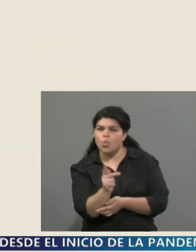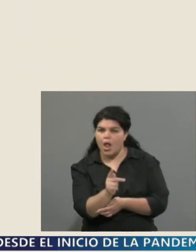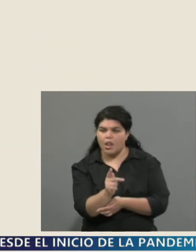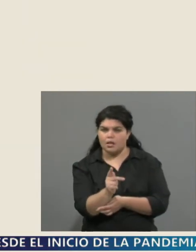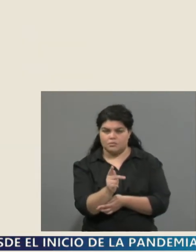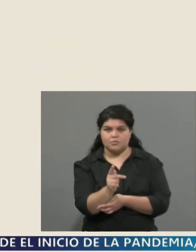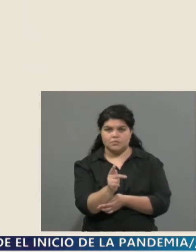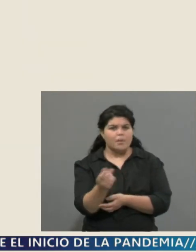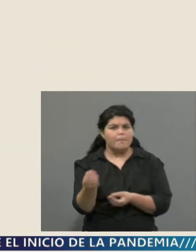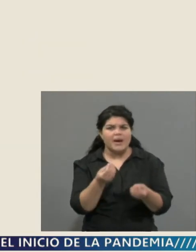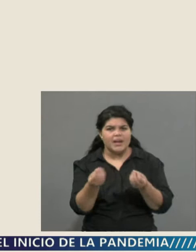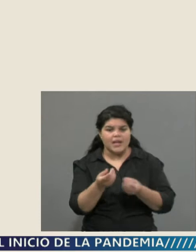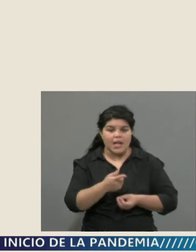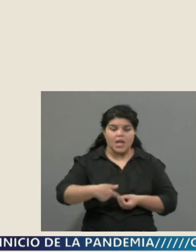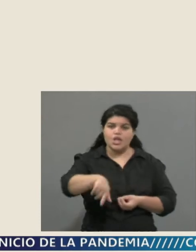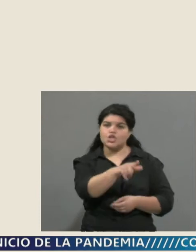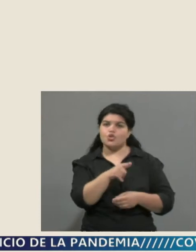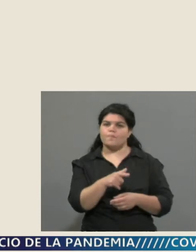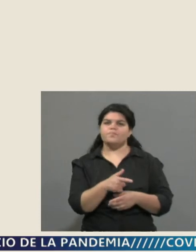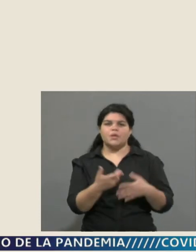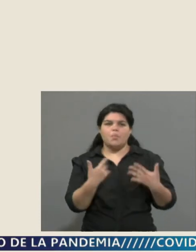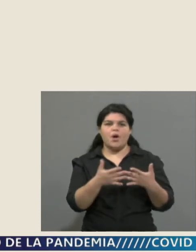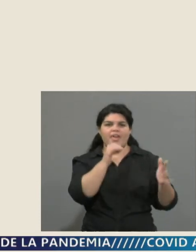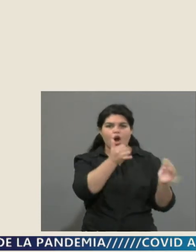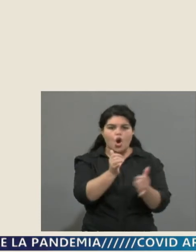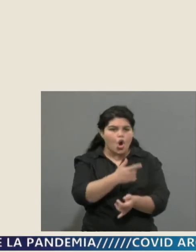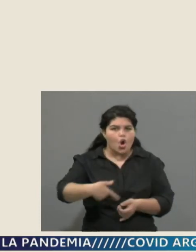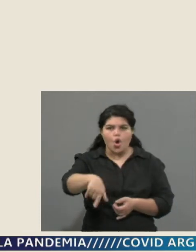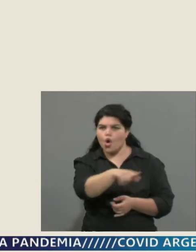promover una sexualidad responsable, no actitudes